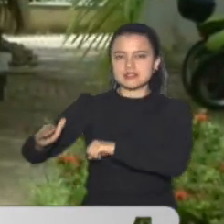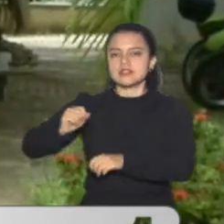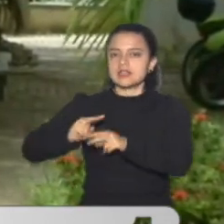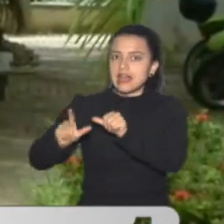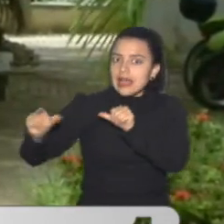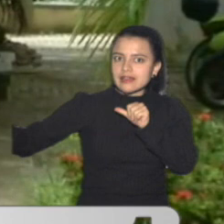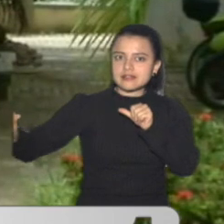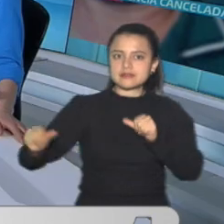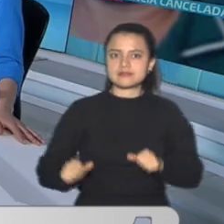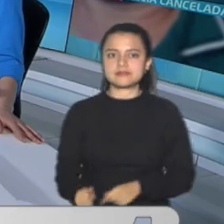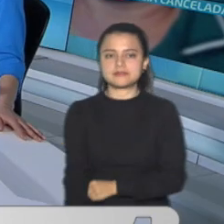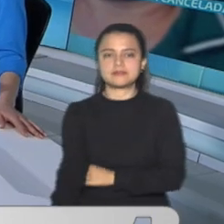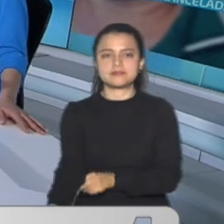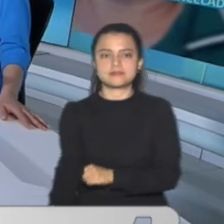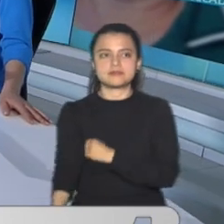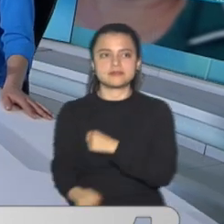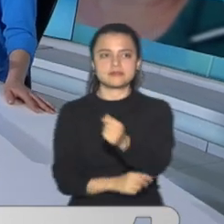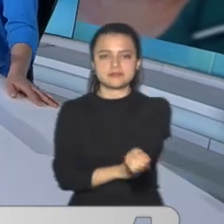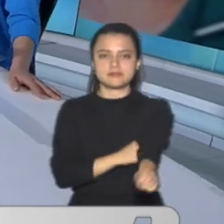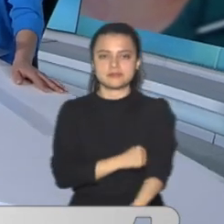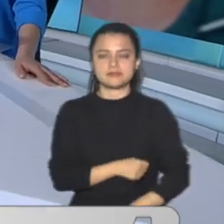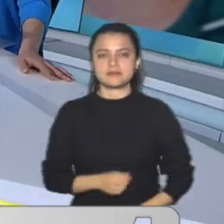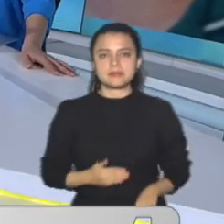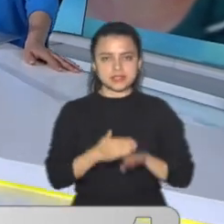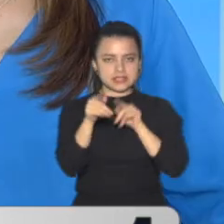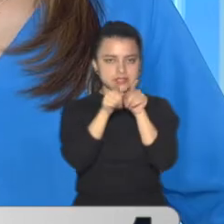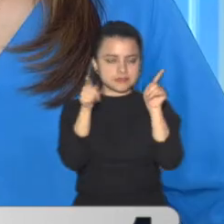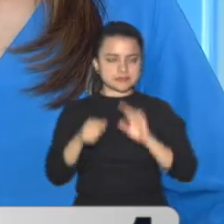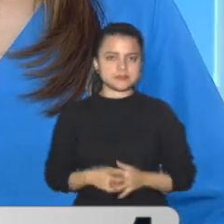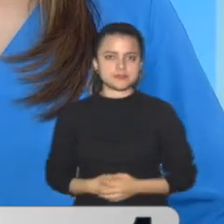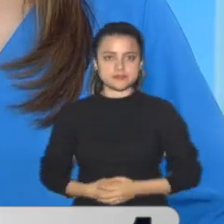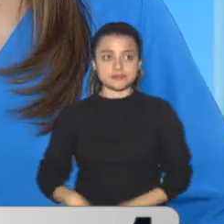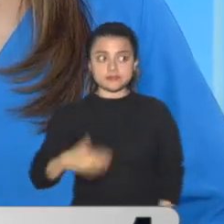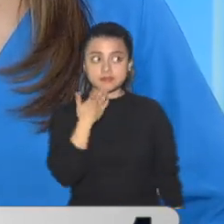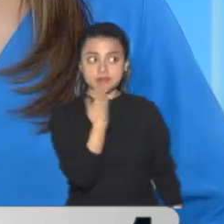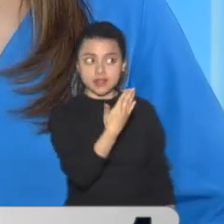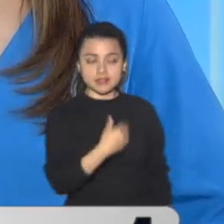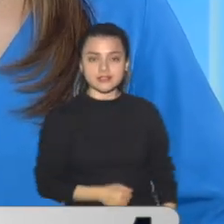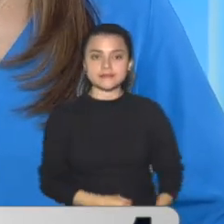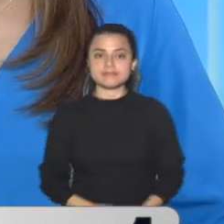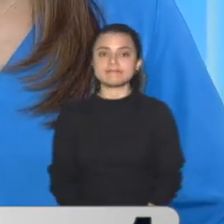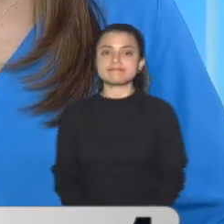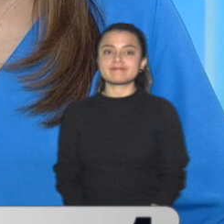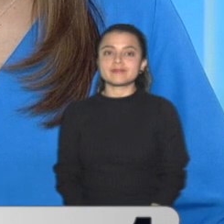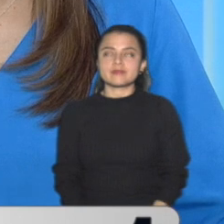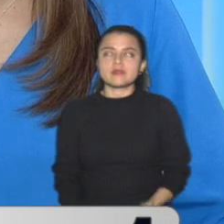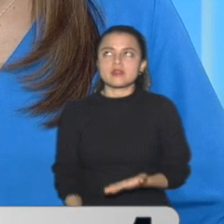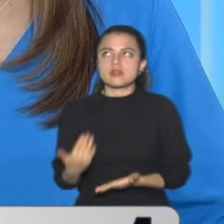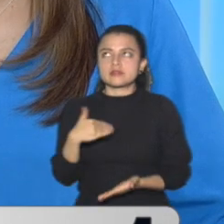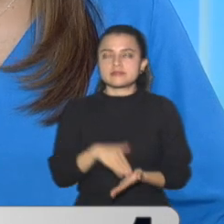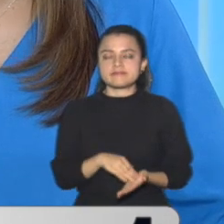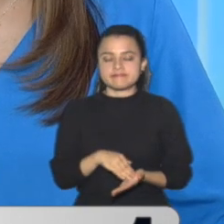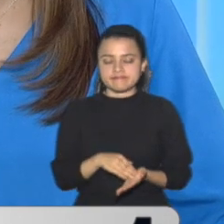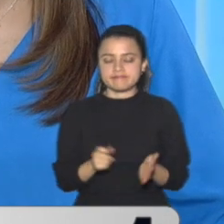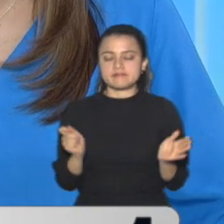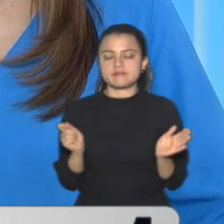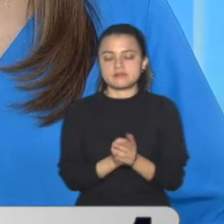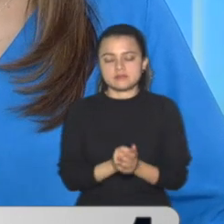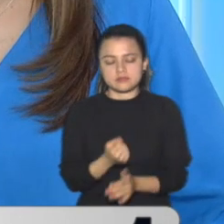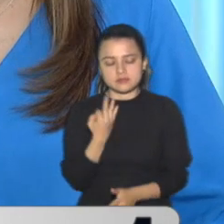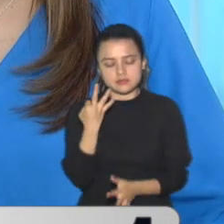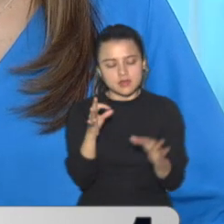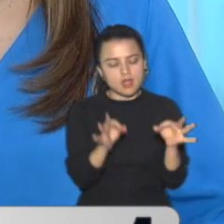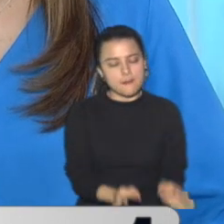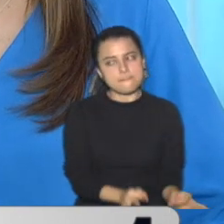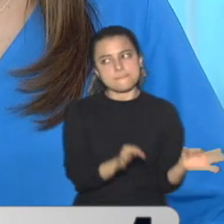detalles de estas noticias desde barranquilla hacia jorge gracias y por tercera vez se aplazó a la audiencia contra alias manolo el hombre